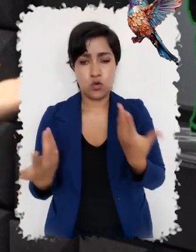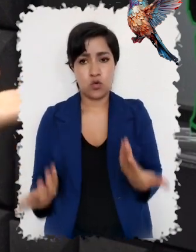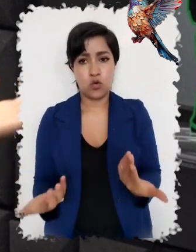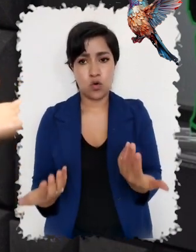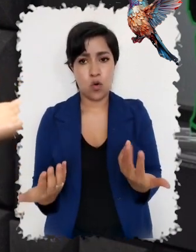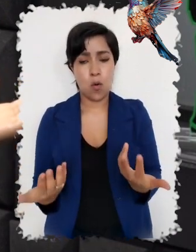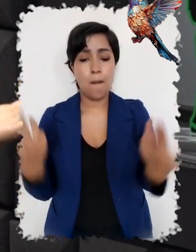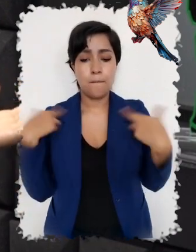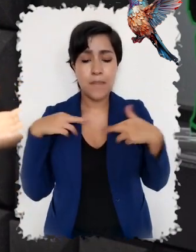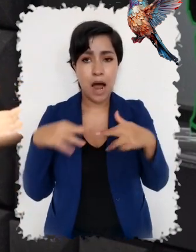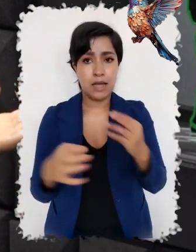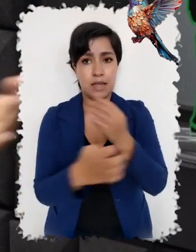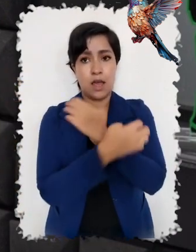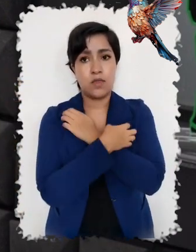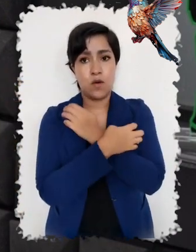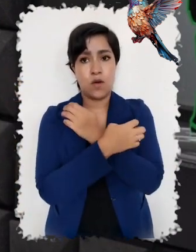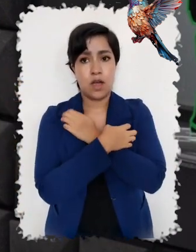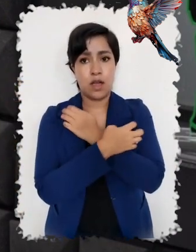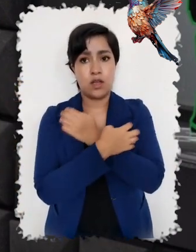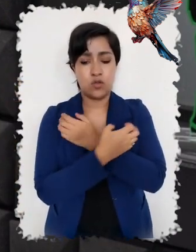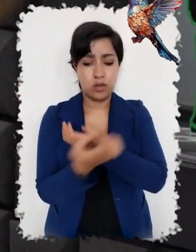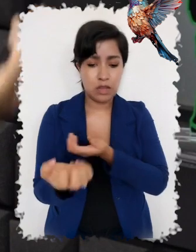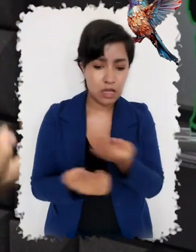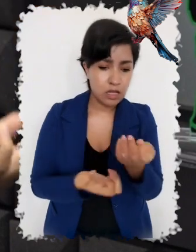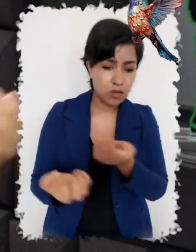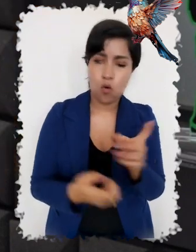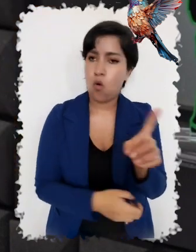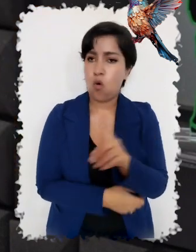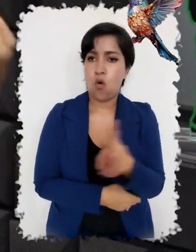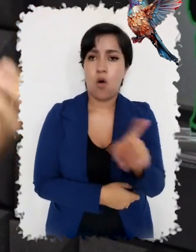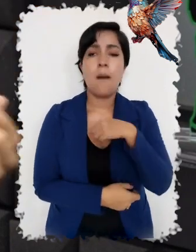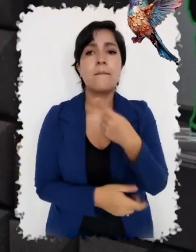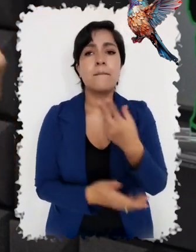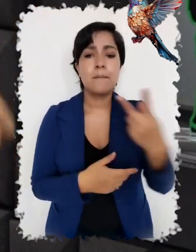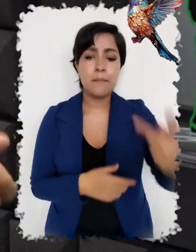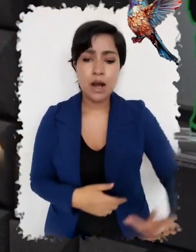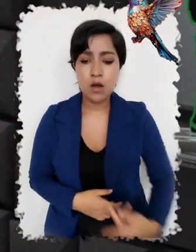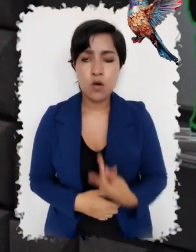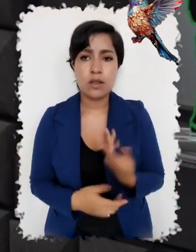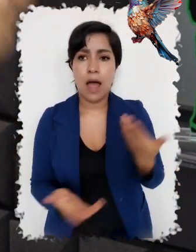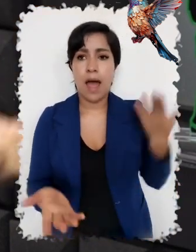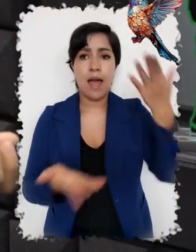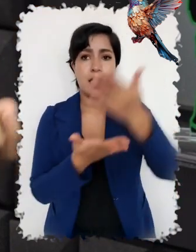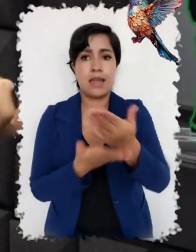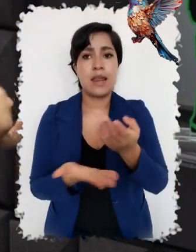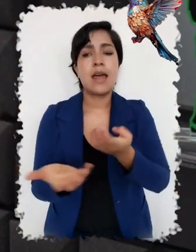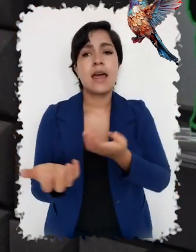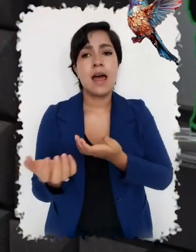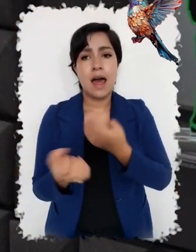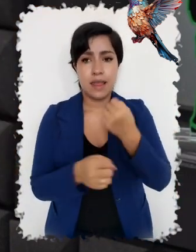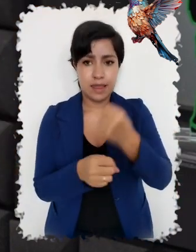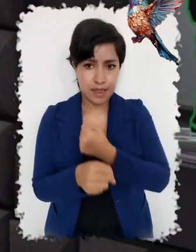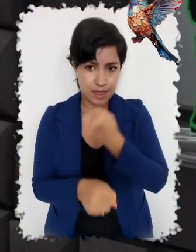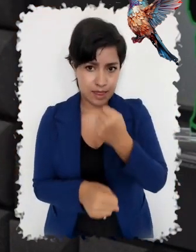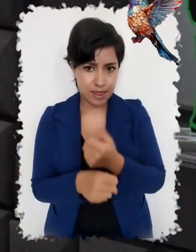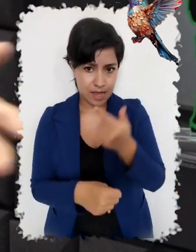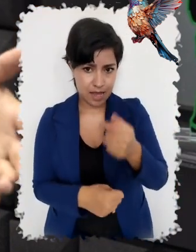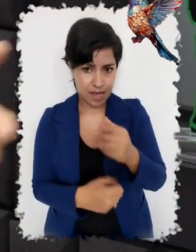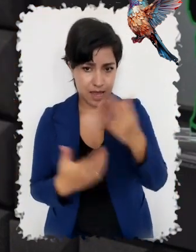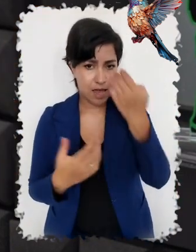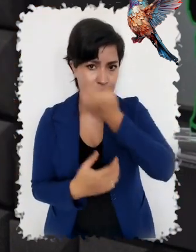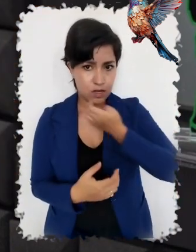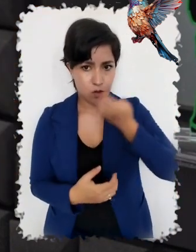no doy clase de Educación Física este pues me preguntan Oye maestra dónde Ah pues vayas a entrenar O sea la